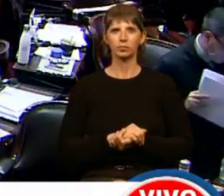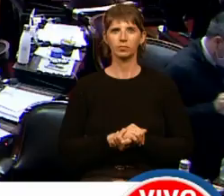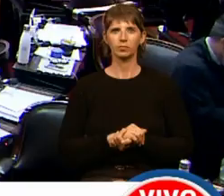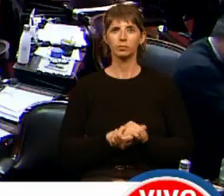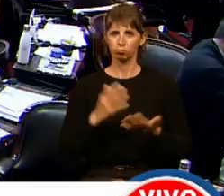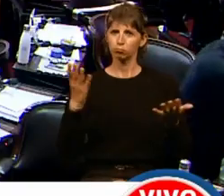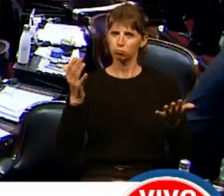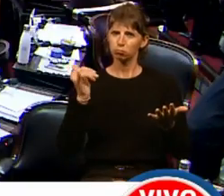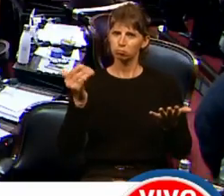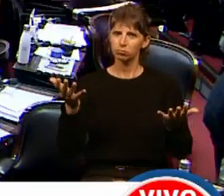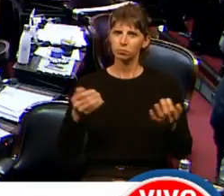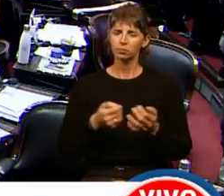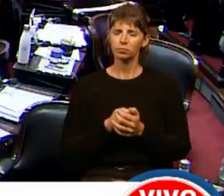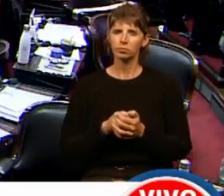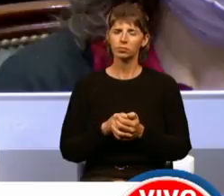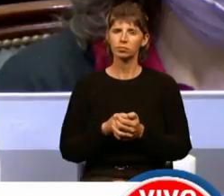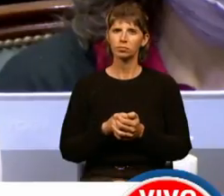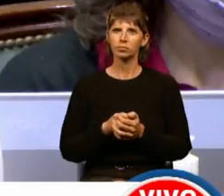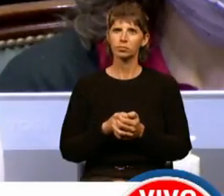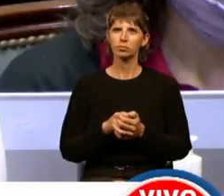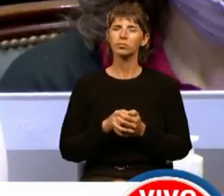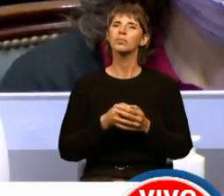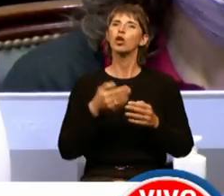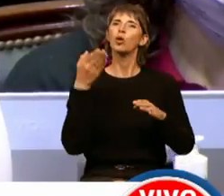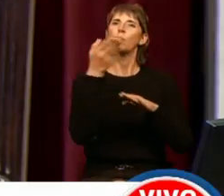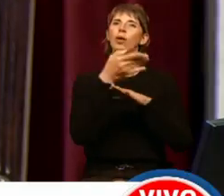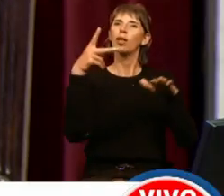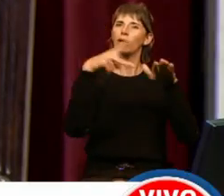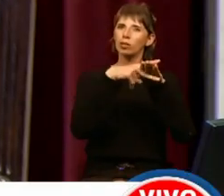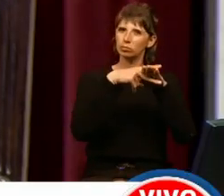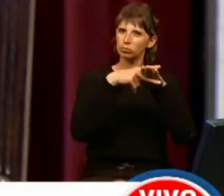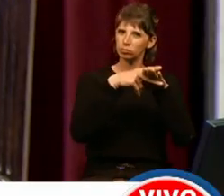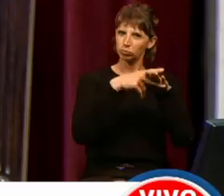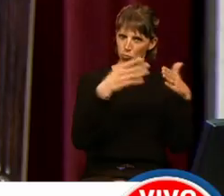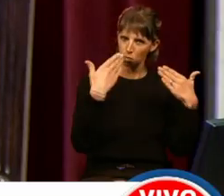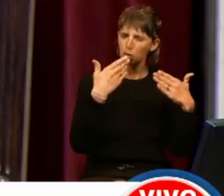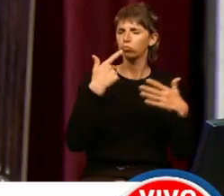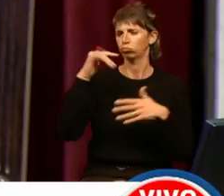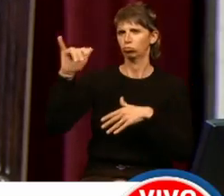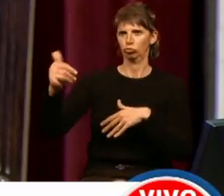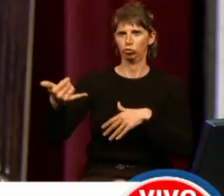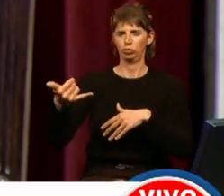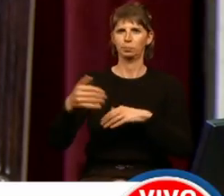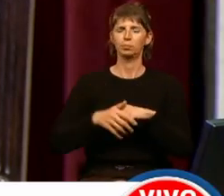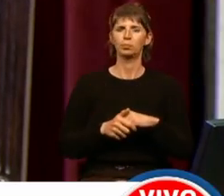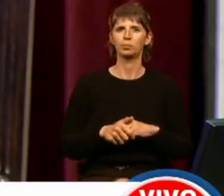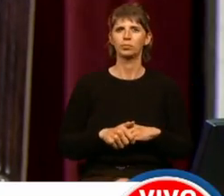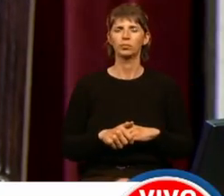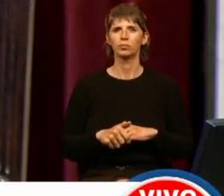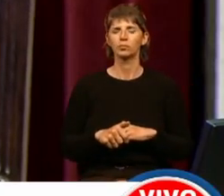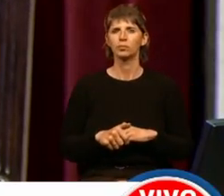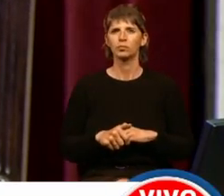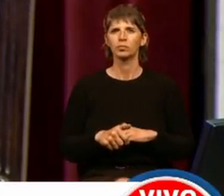sí por supuesto les solicita una interrupción la concede concedida la interrupción diputado